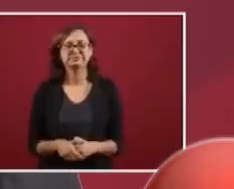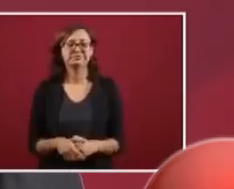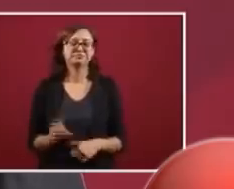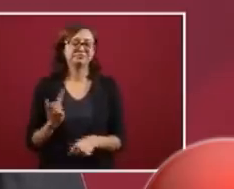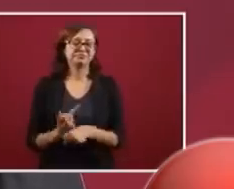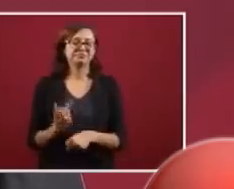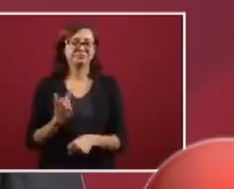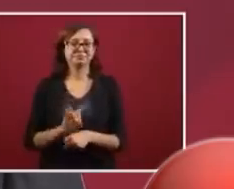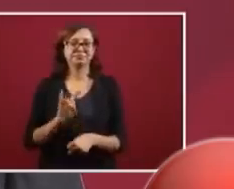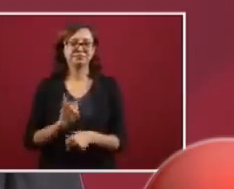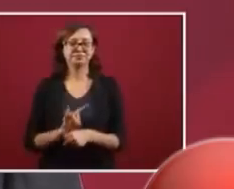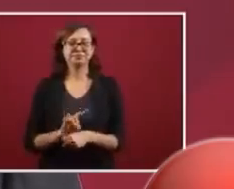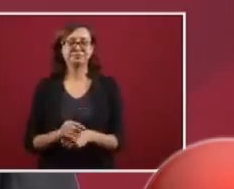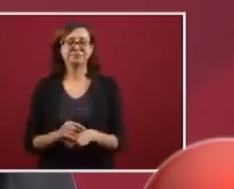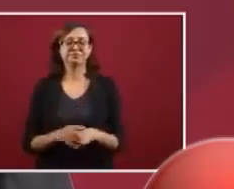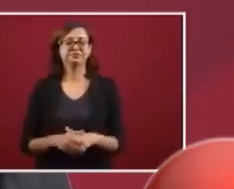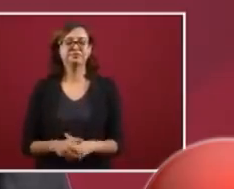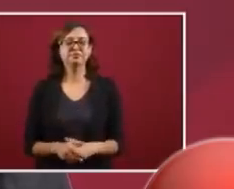fachadas.